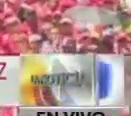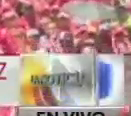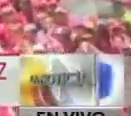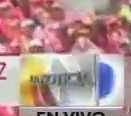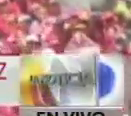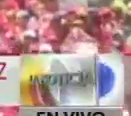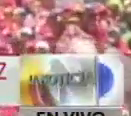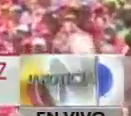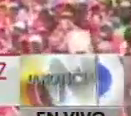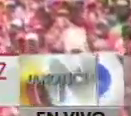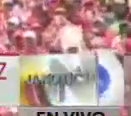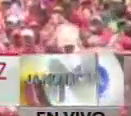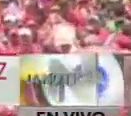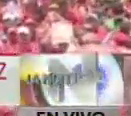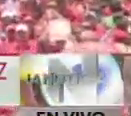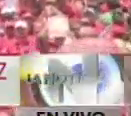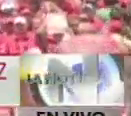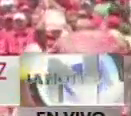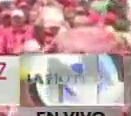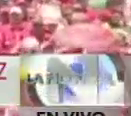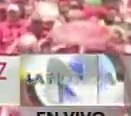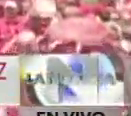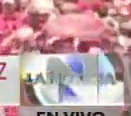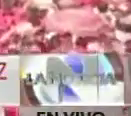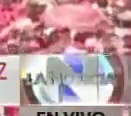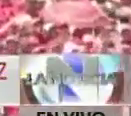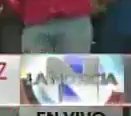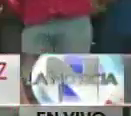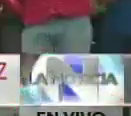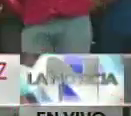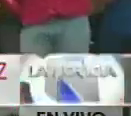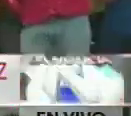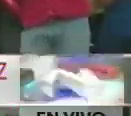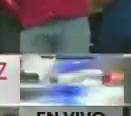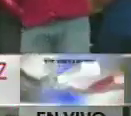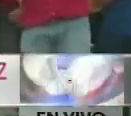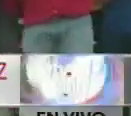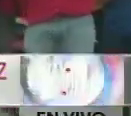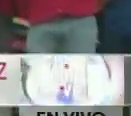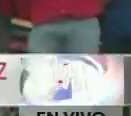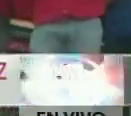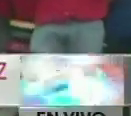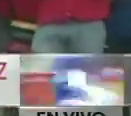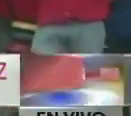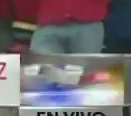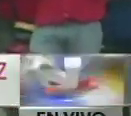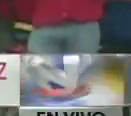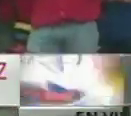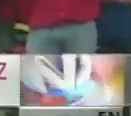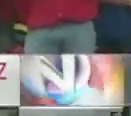Y ahí está, hoy es 6 de septiembre y tenemos al mismo presidente, Nicolás Maduro Moro.